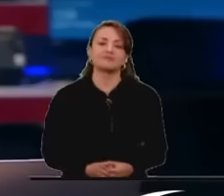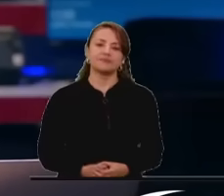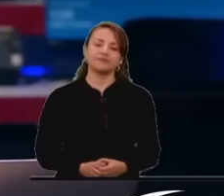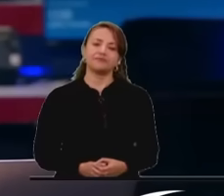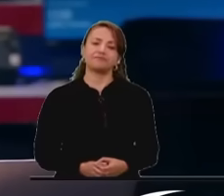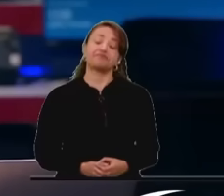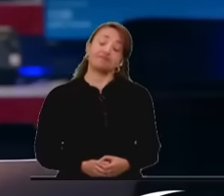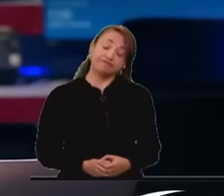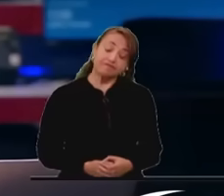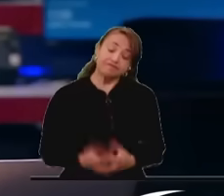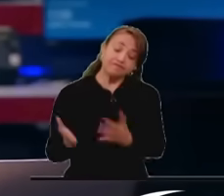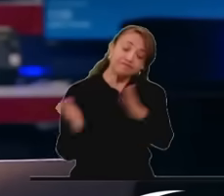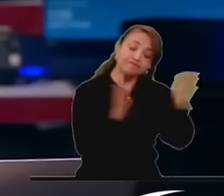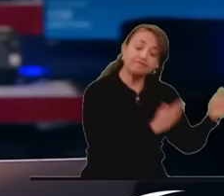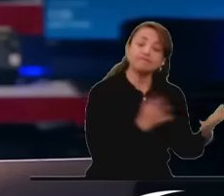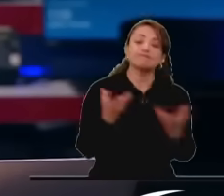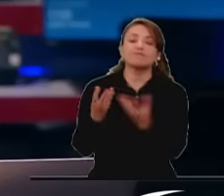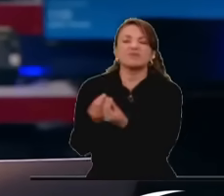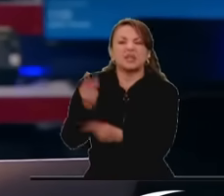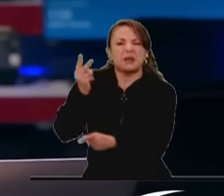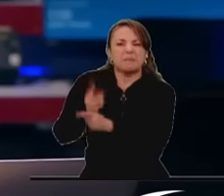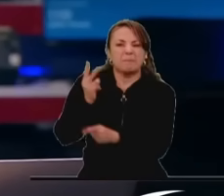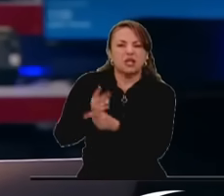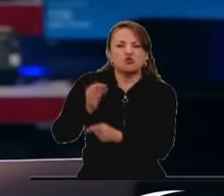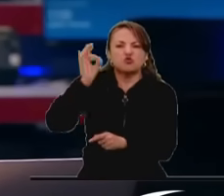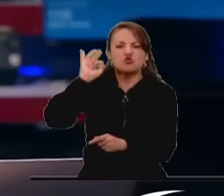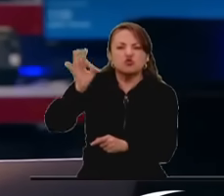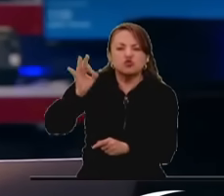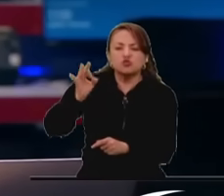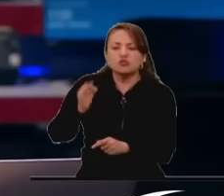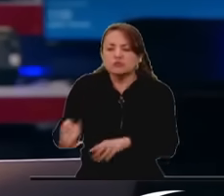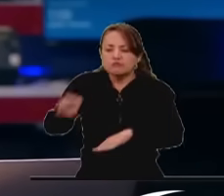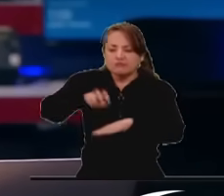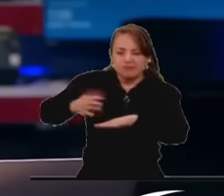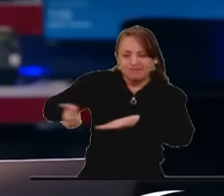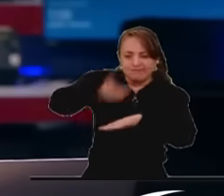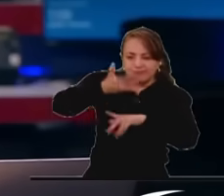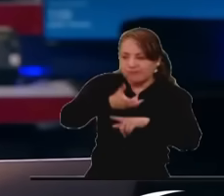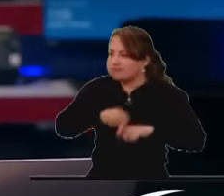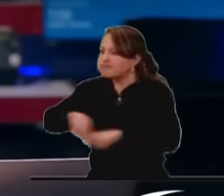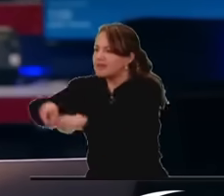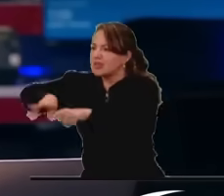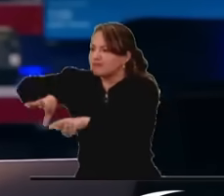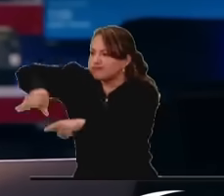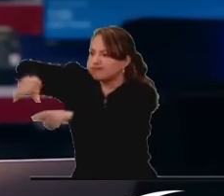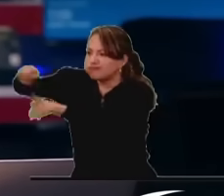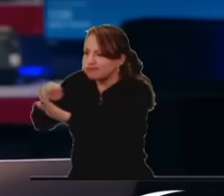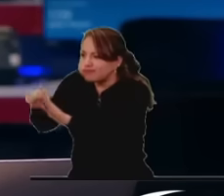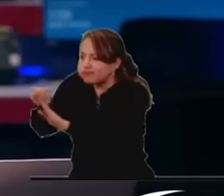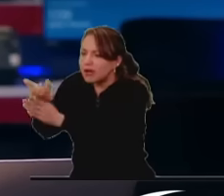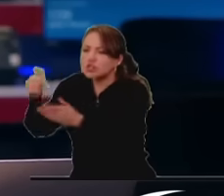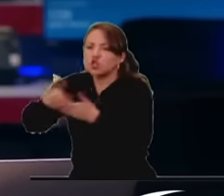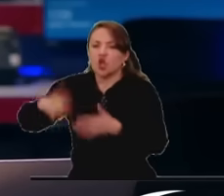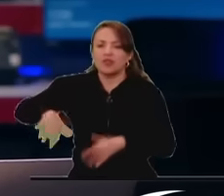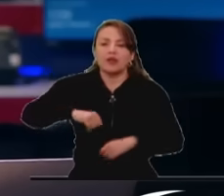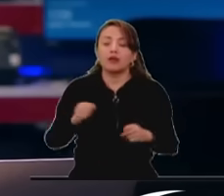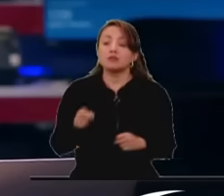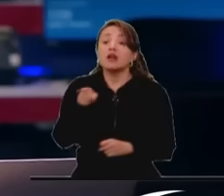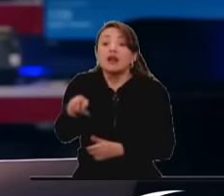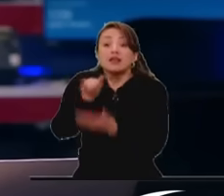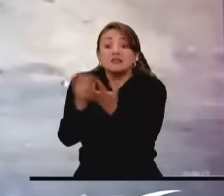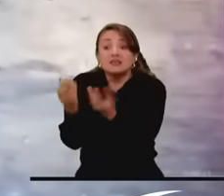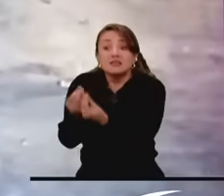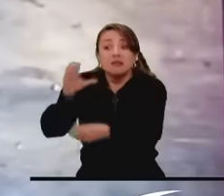una peligrosa banda dedicada al paseo millonario fue desmantelada en las últimas horas en Bogotá a los delincuentes se les atribuye más de 48